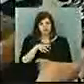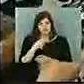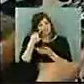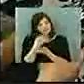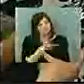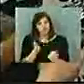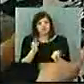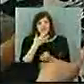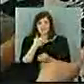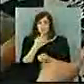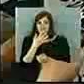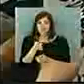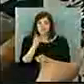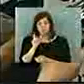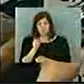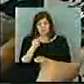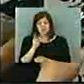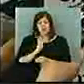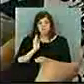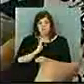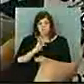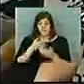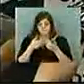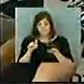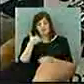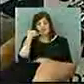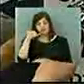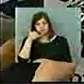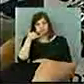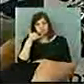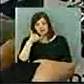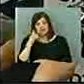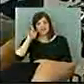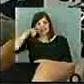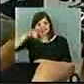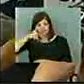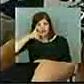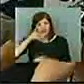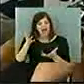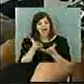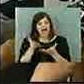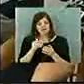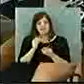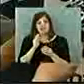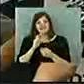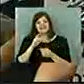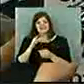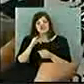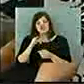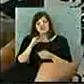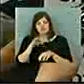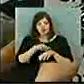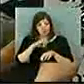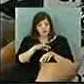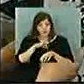una de las mujeres que empezó como telefonista es doctora ahora, otra es gerente. Eso también habla de la empresa pública, de la